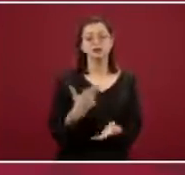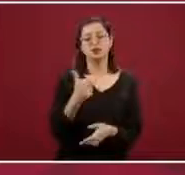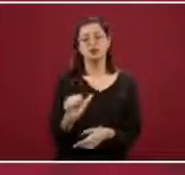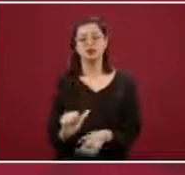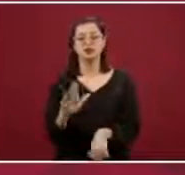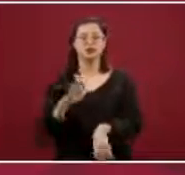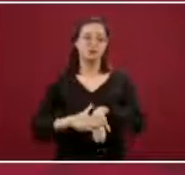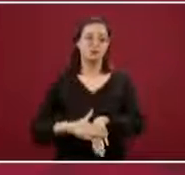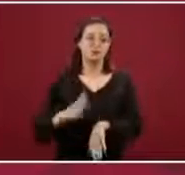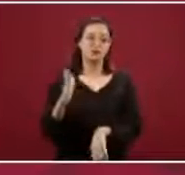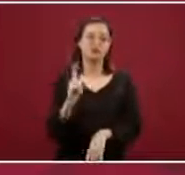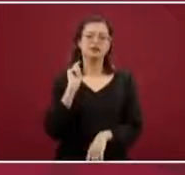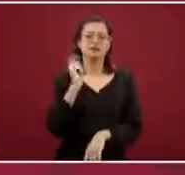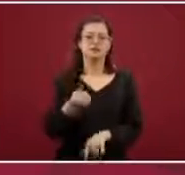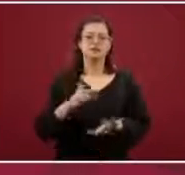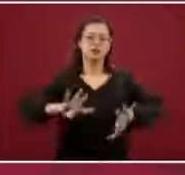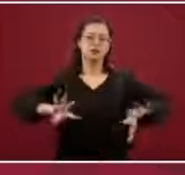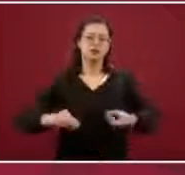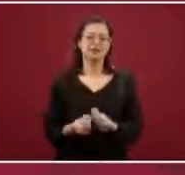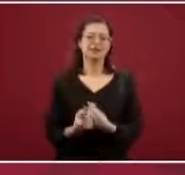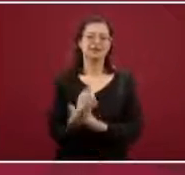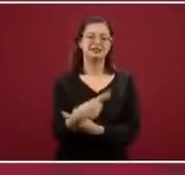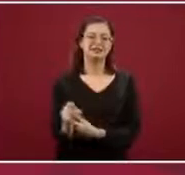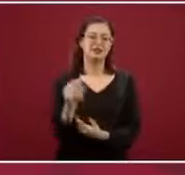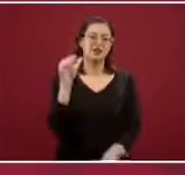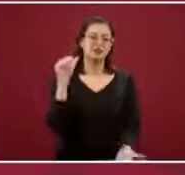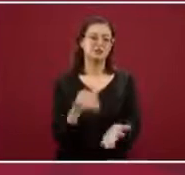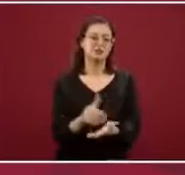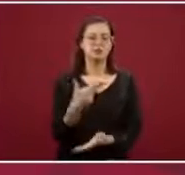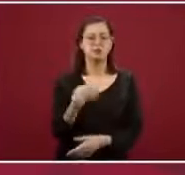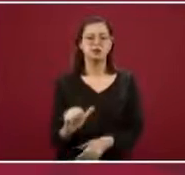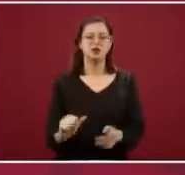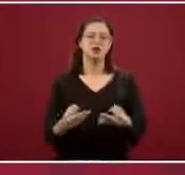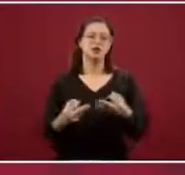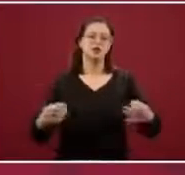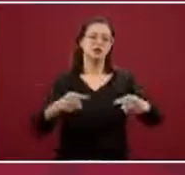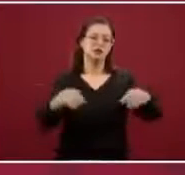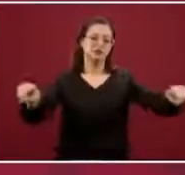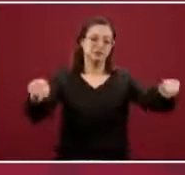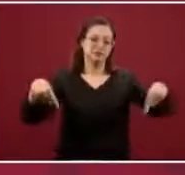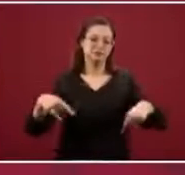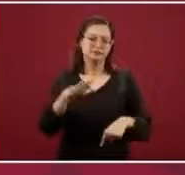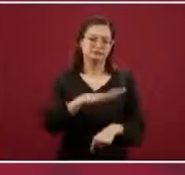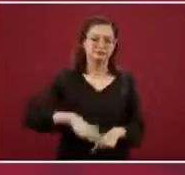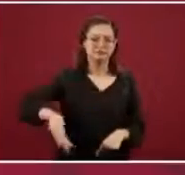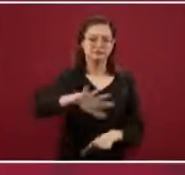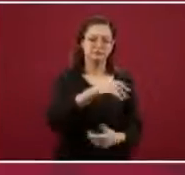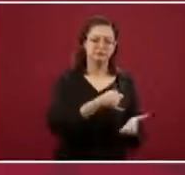100,000 hectáreas vamos a sembrar en esta región.